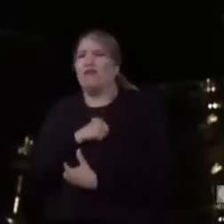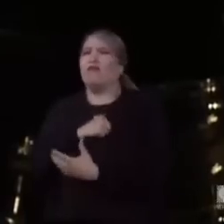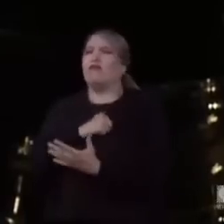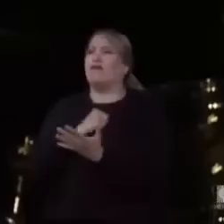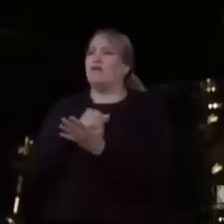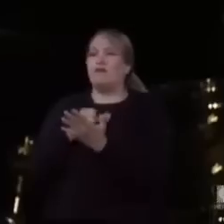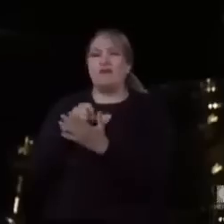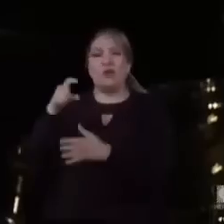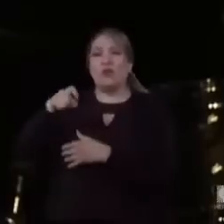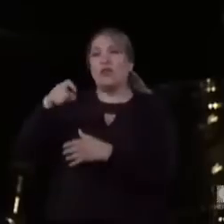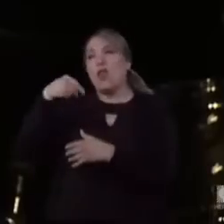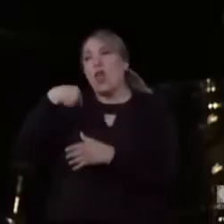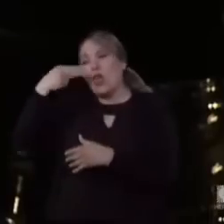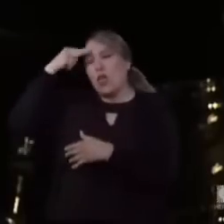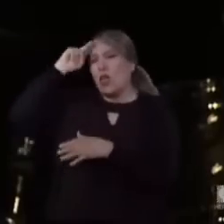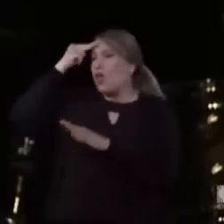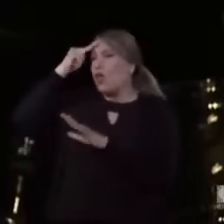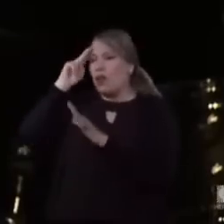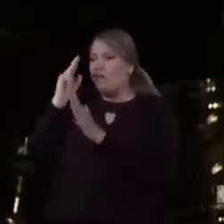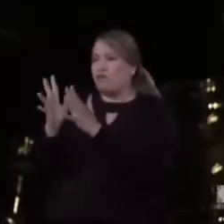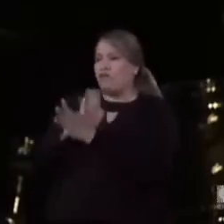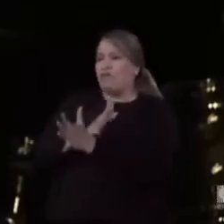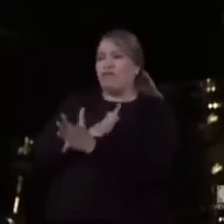necesita interpretaciones.